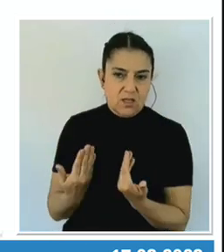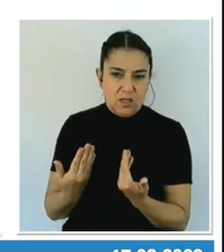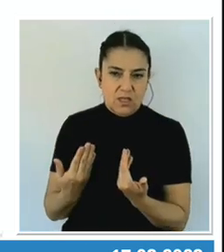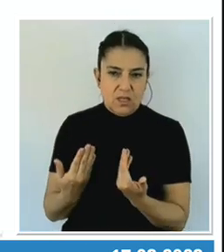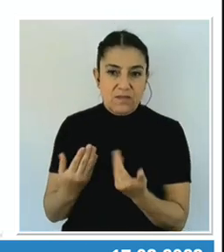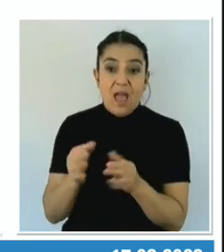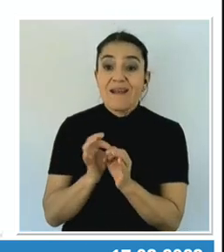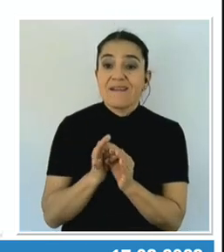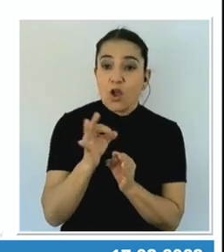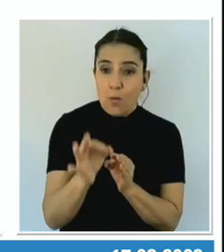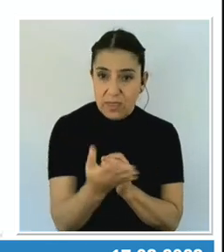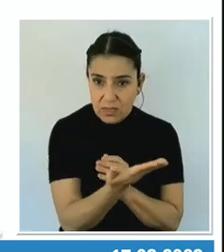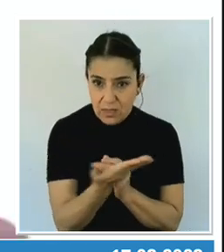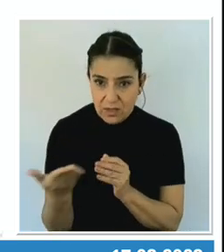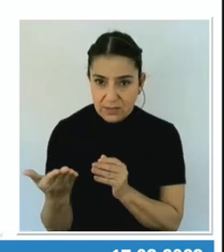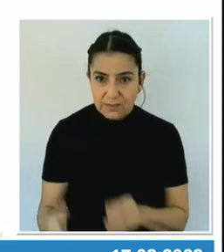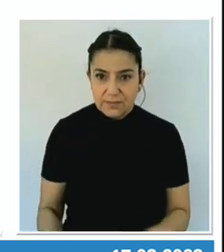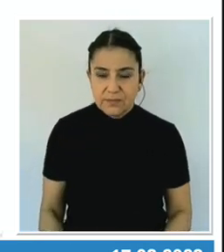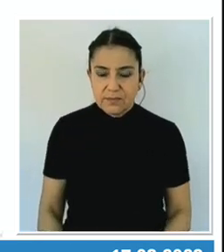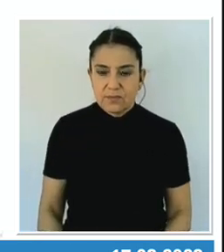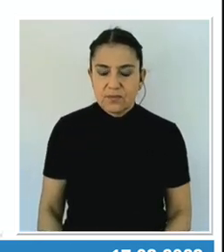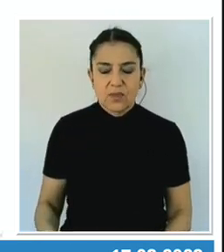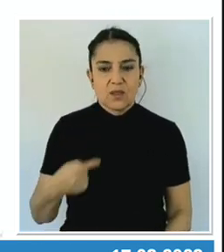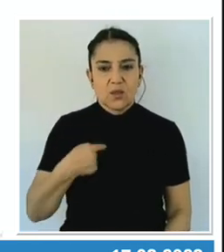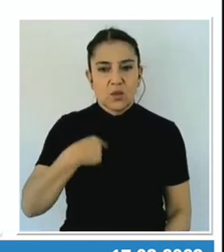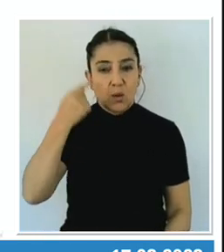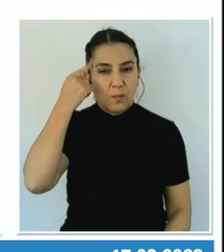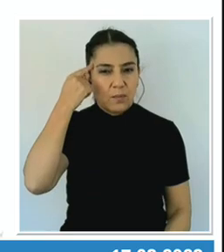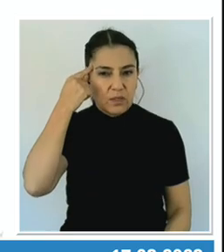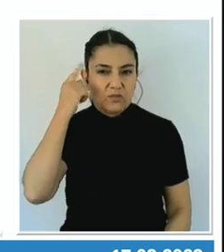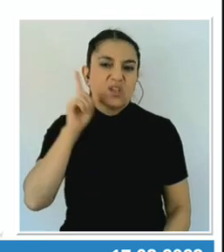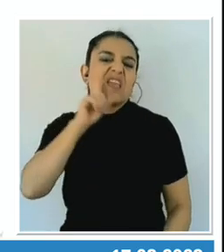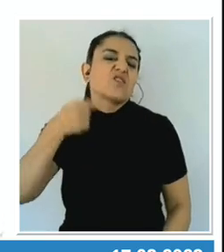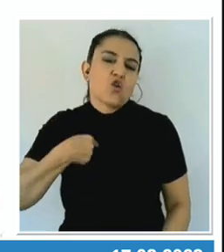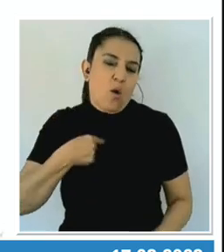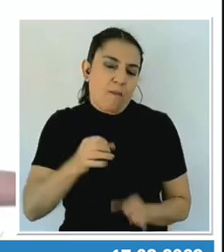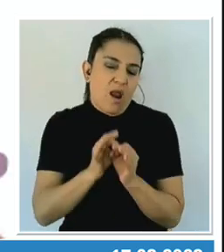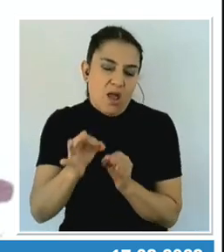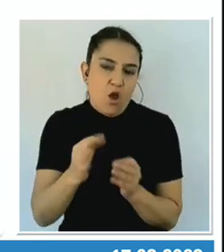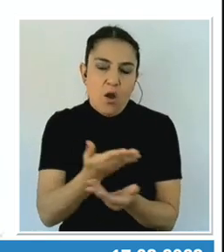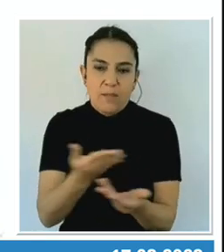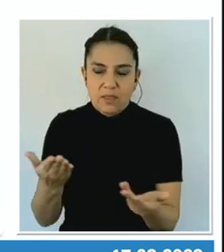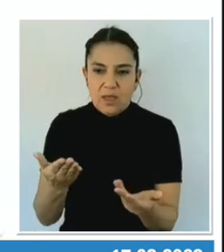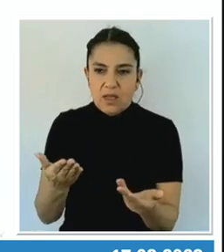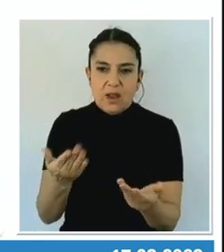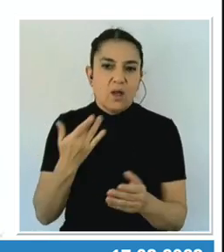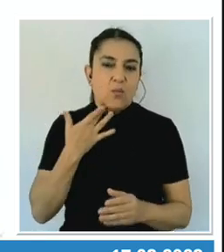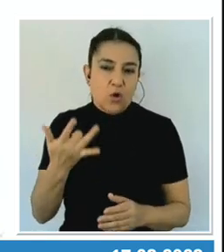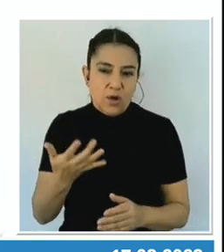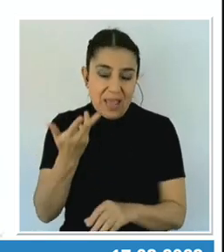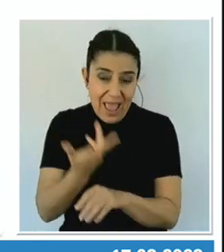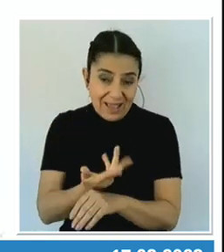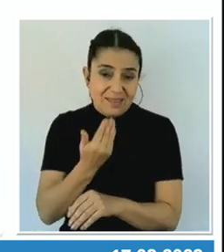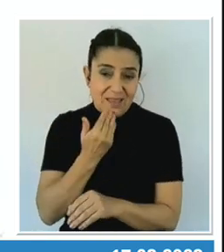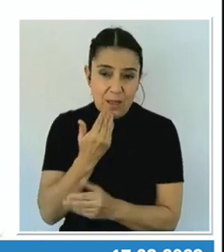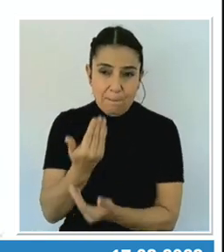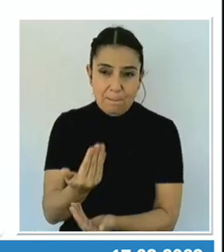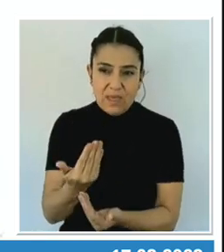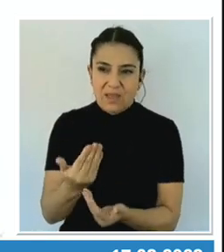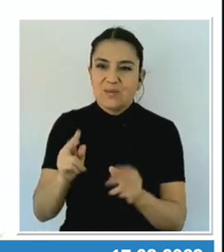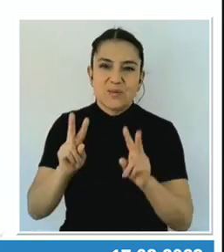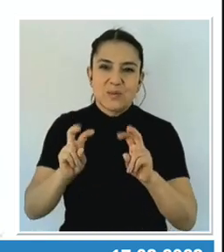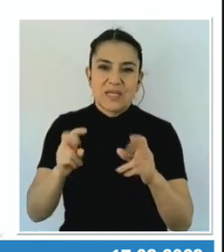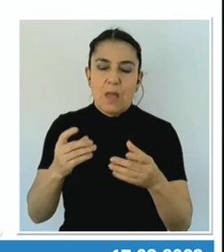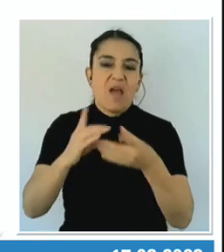recomendar, porque quién soy yo para hacerlo, sobre todo porque hay también una cuestión